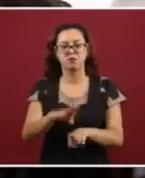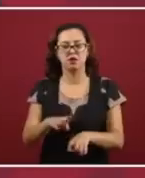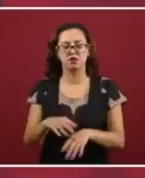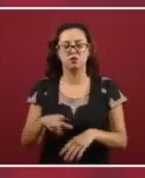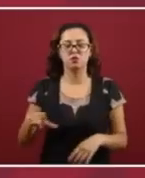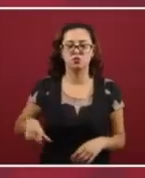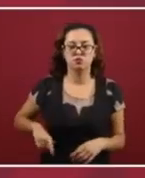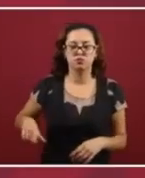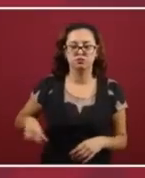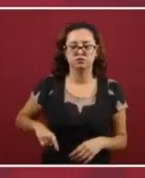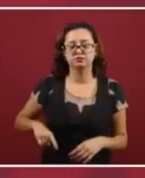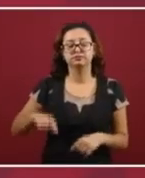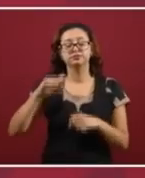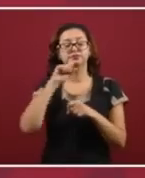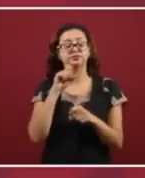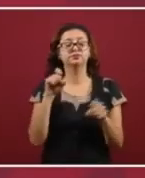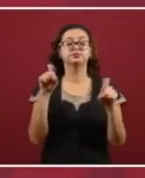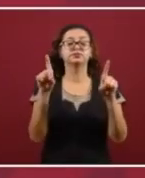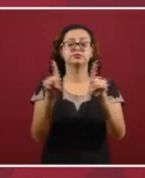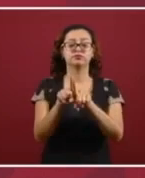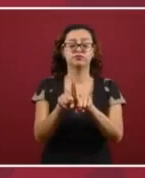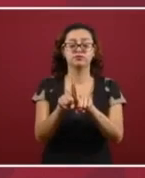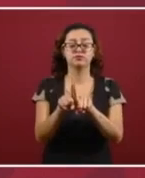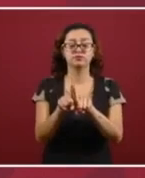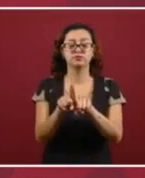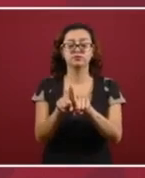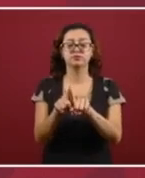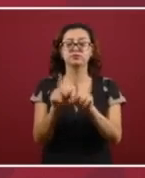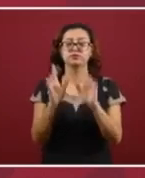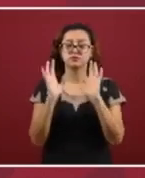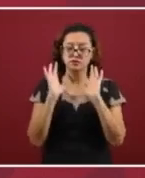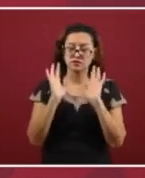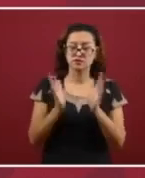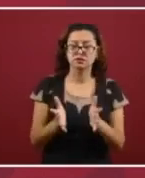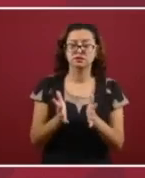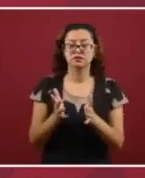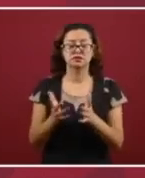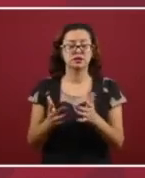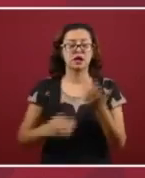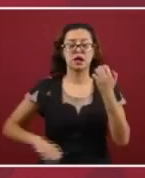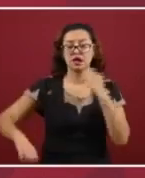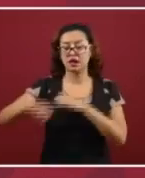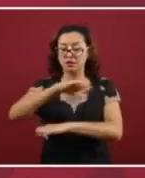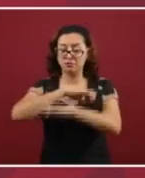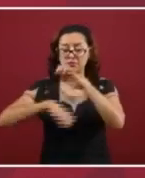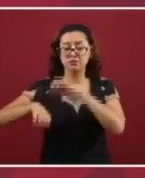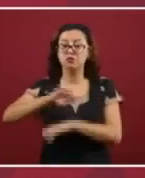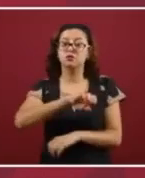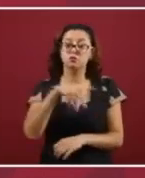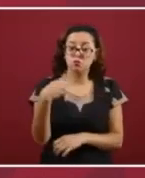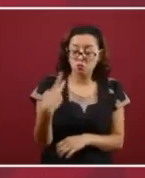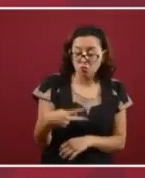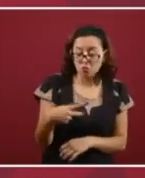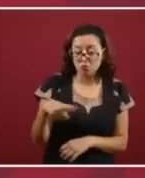Electricidad. Ya se creó la empresa pública